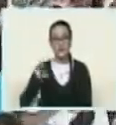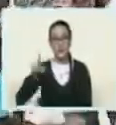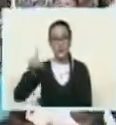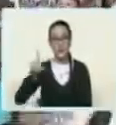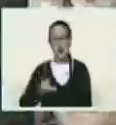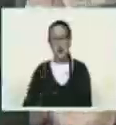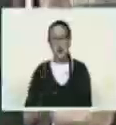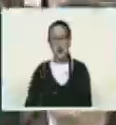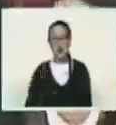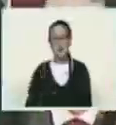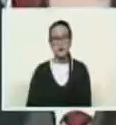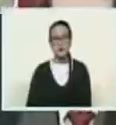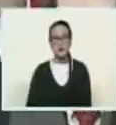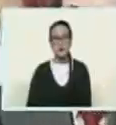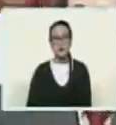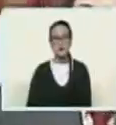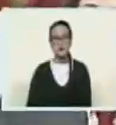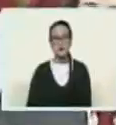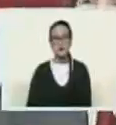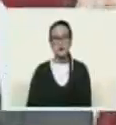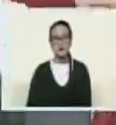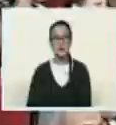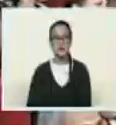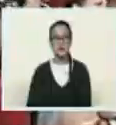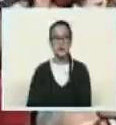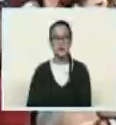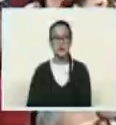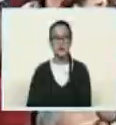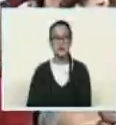Llanes, a Yanis Noguera,